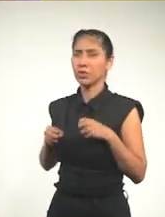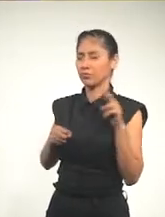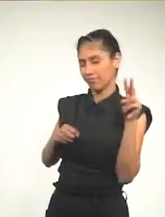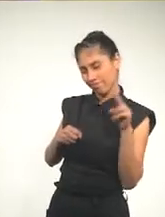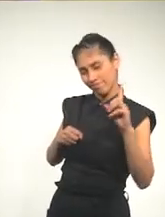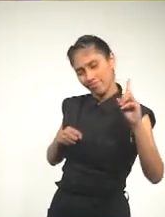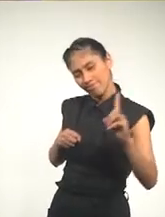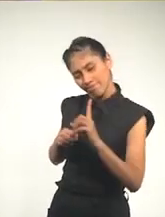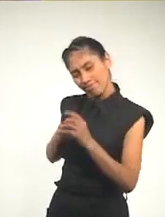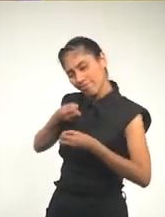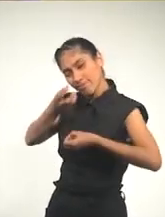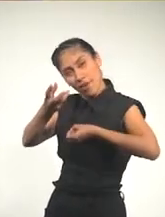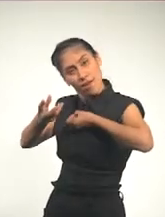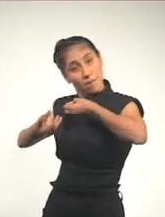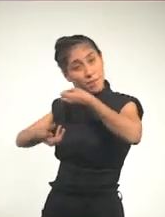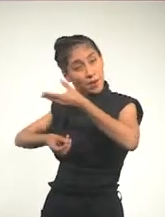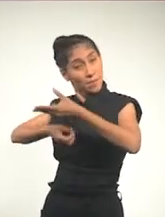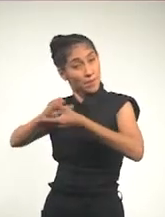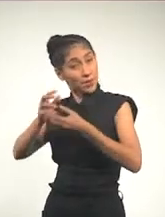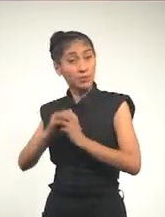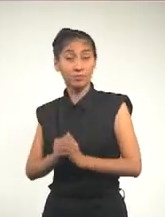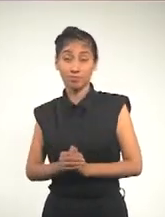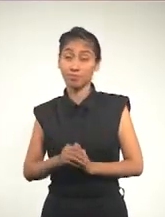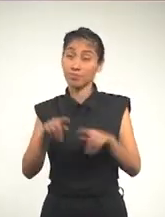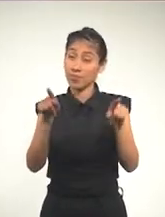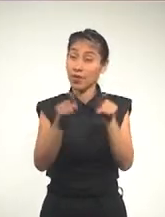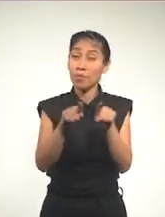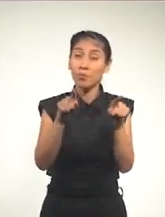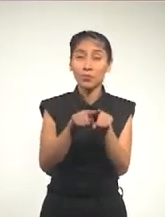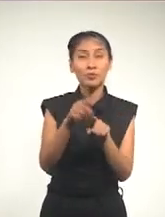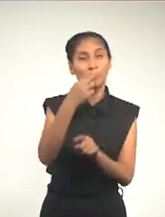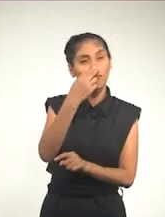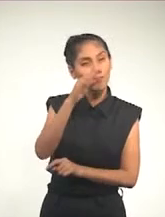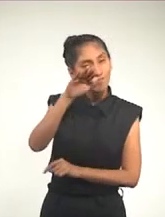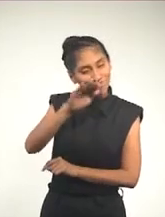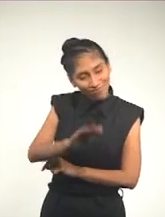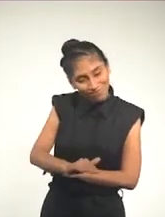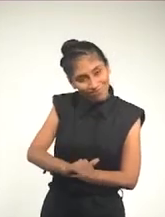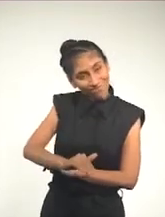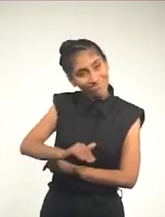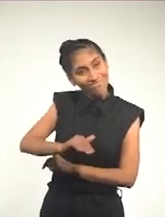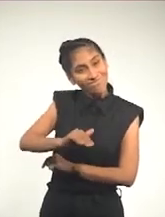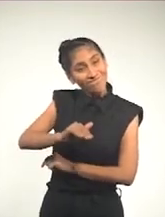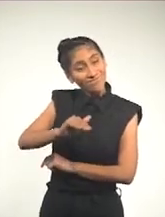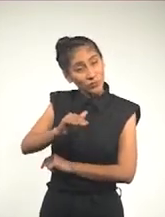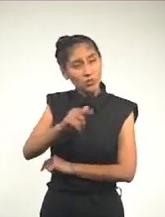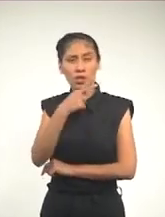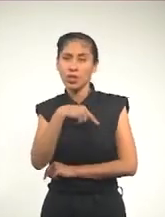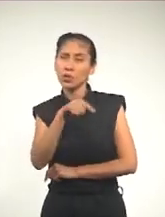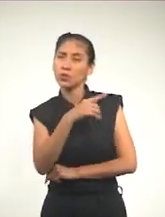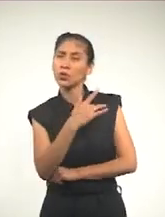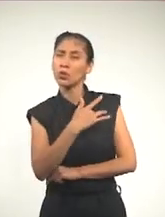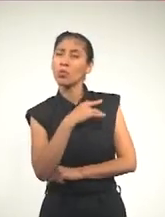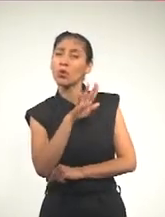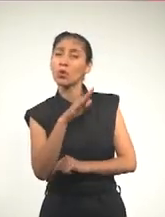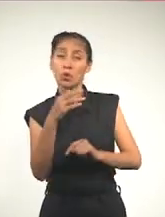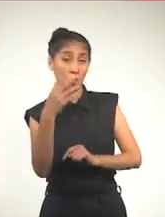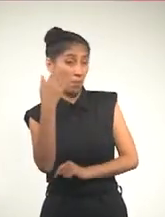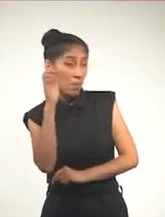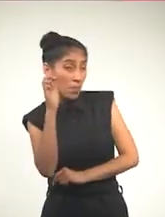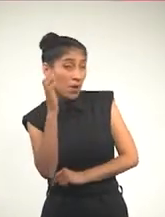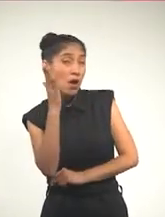y conversáramos con él. Desde los primeros años, las niñas y los niños crean vínculos con las personas más